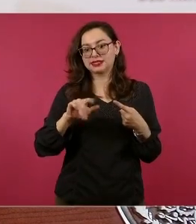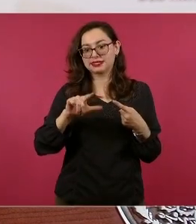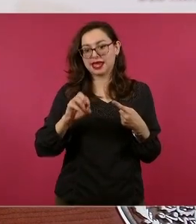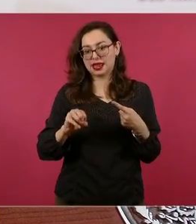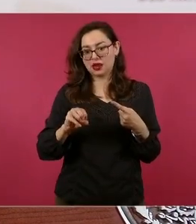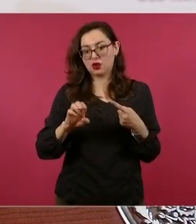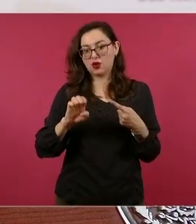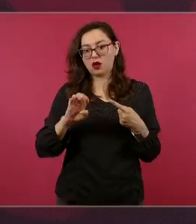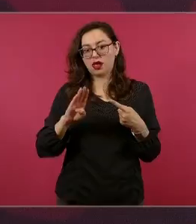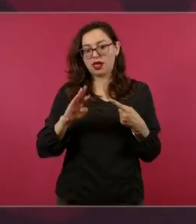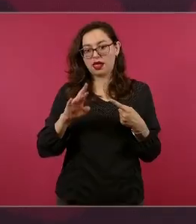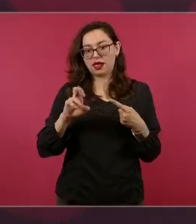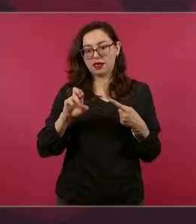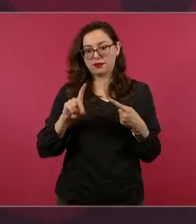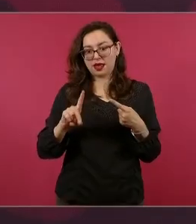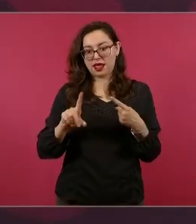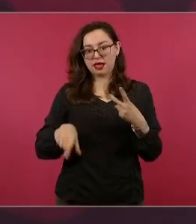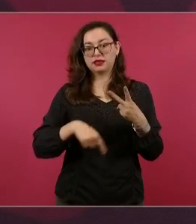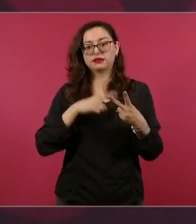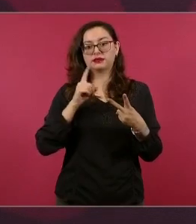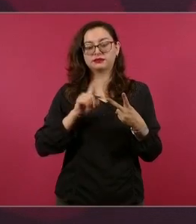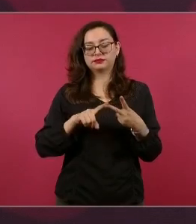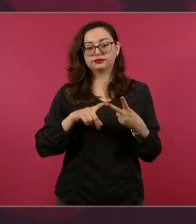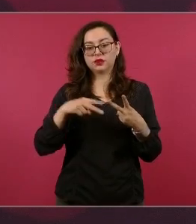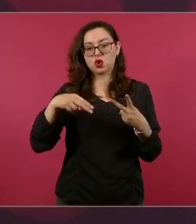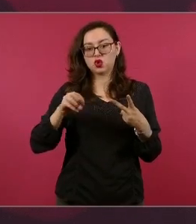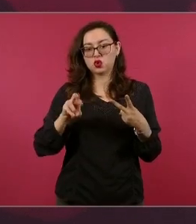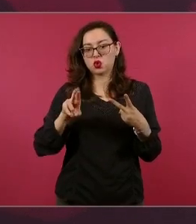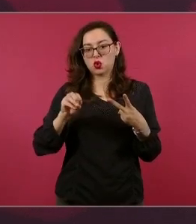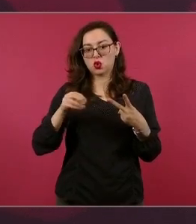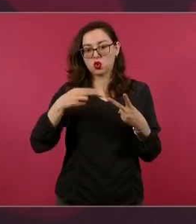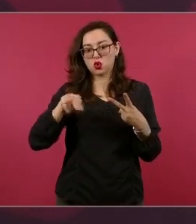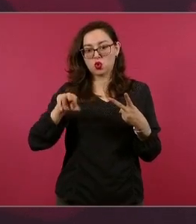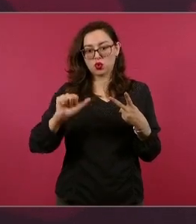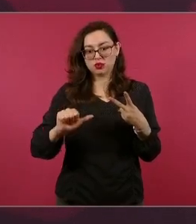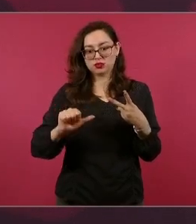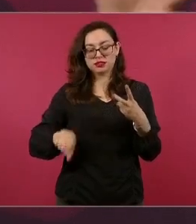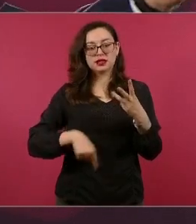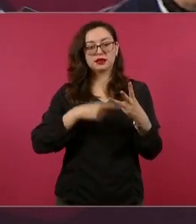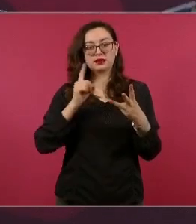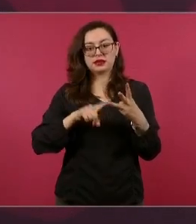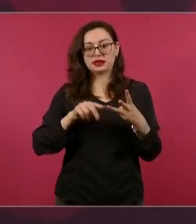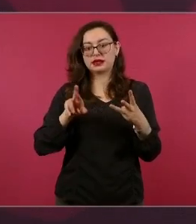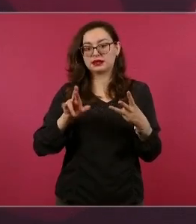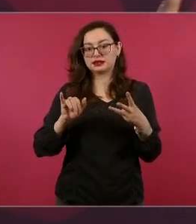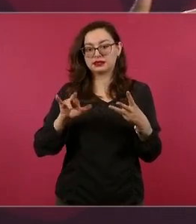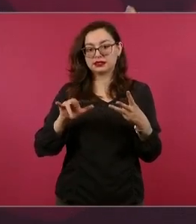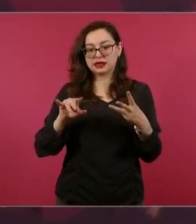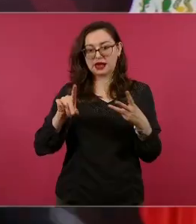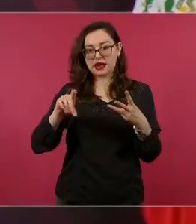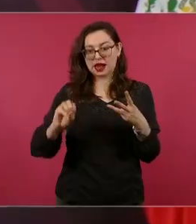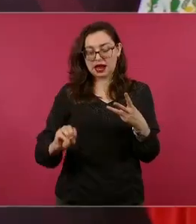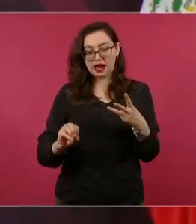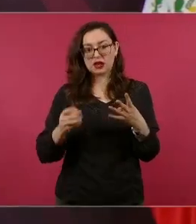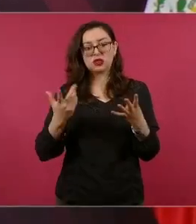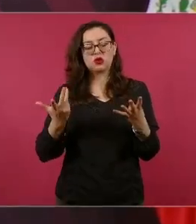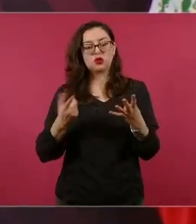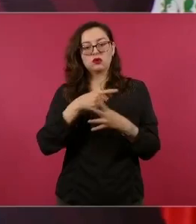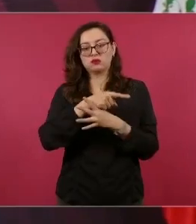a Loroña, a Ricardo Monreal, que participaron,